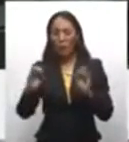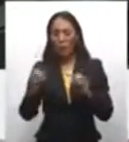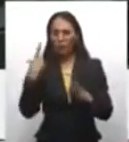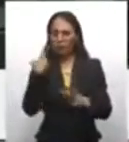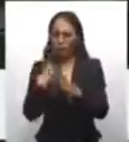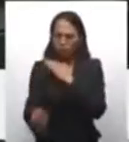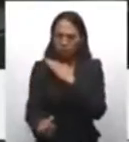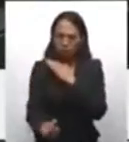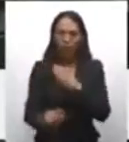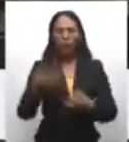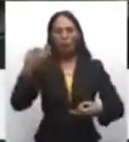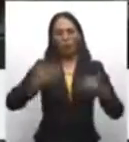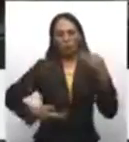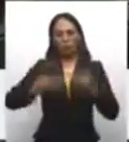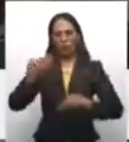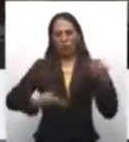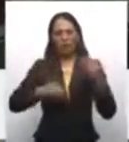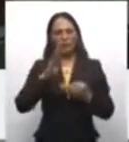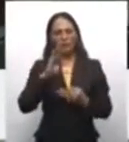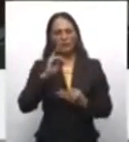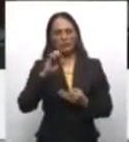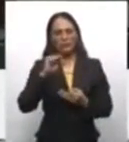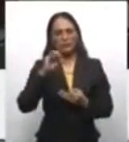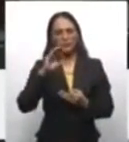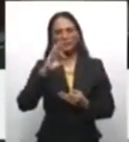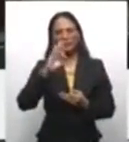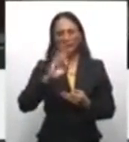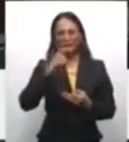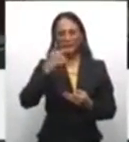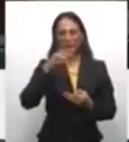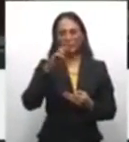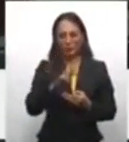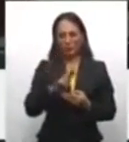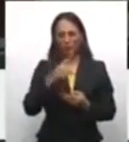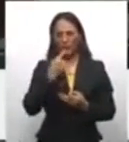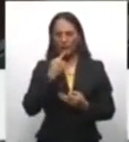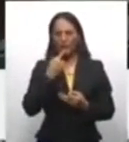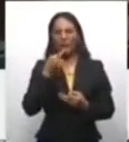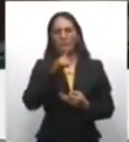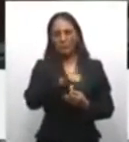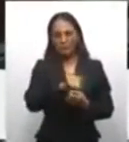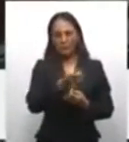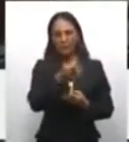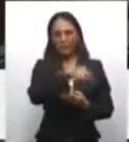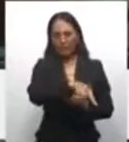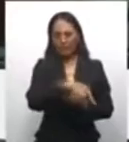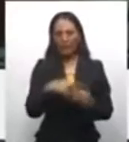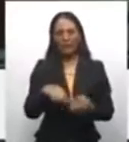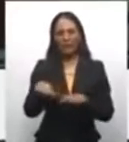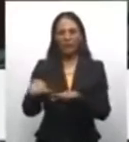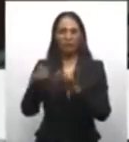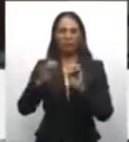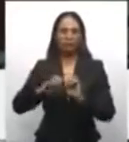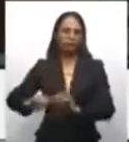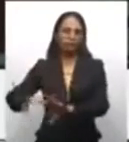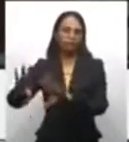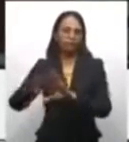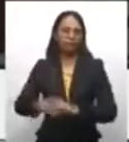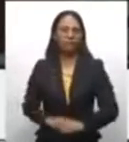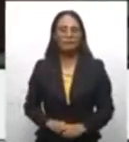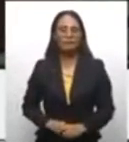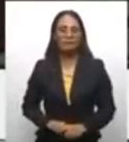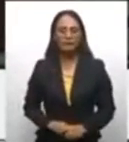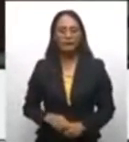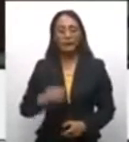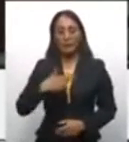juez federal ordenará a la Fiscalía General de la República el desistimiento de la acción penal. Eso es en cuanto